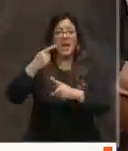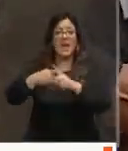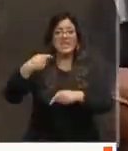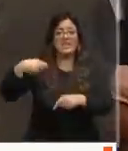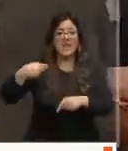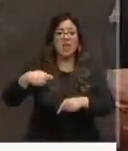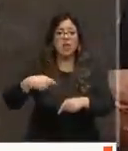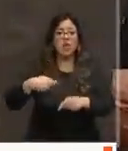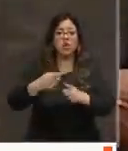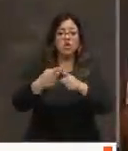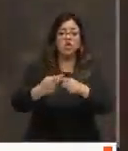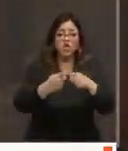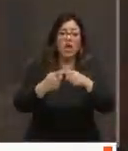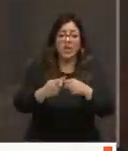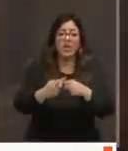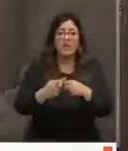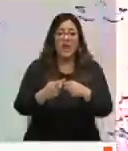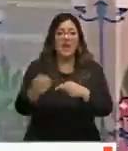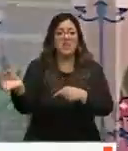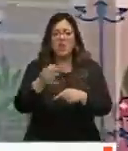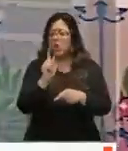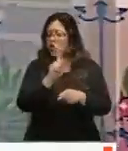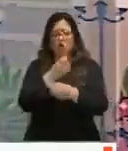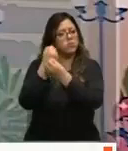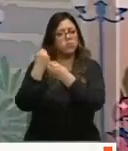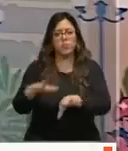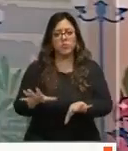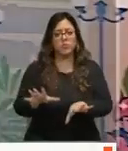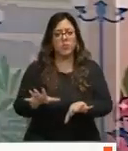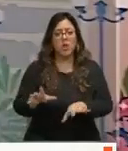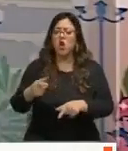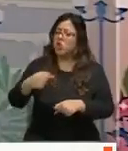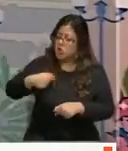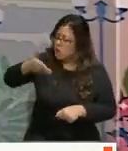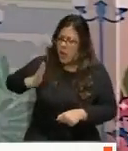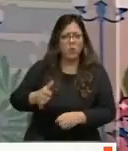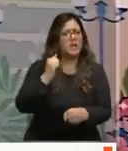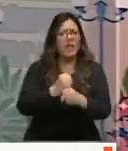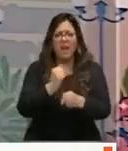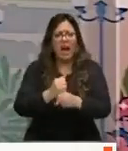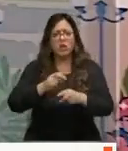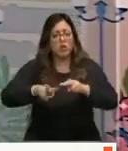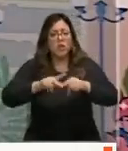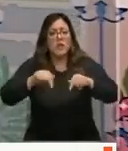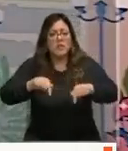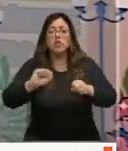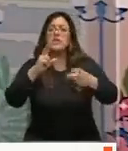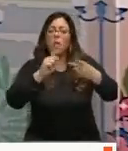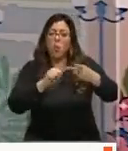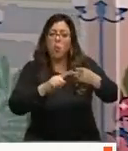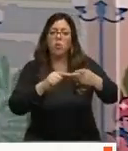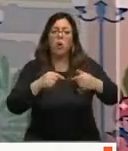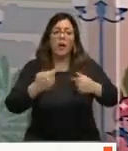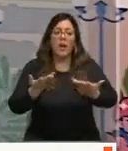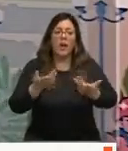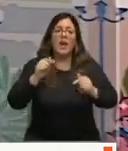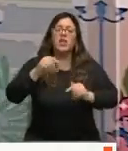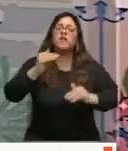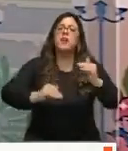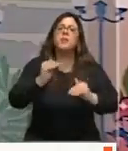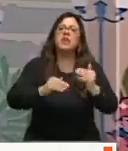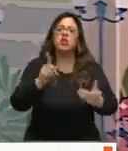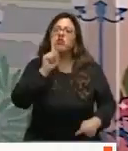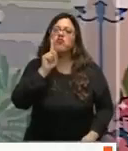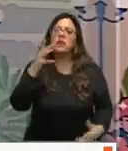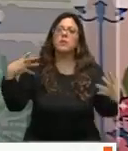su renuncia y realizó una autocrítica. No voy a renunciar, voy a seguir trabajando en la tarea en que estoy. Y en segundo lugar, eso depende del presidente de la